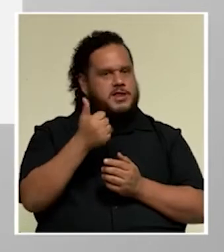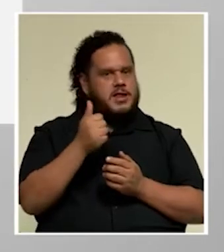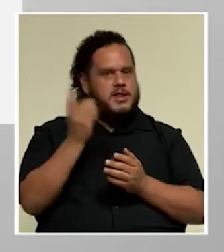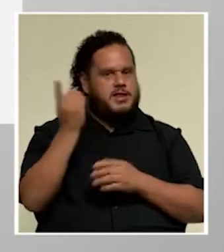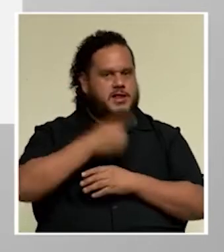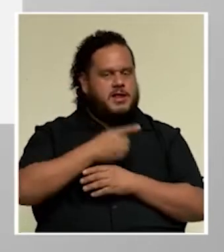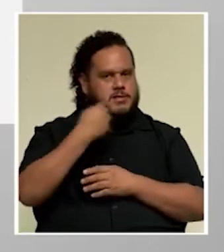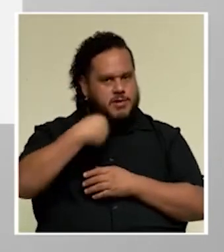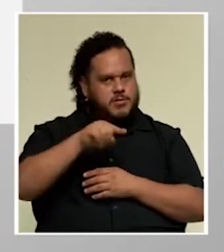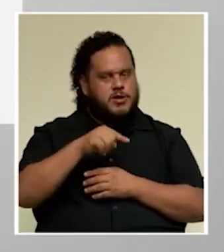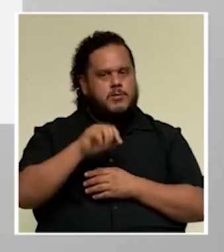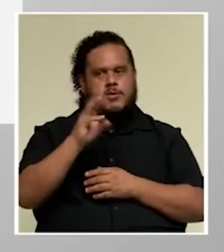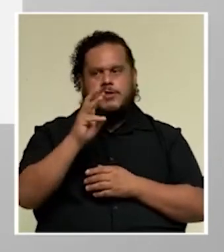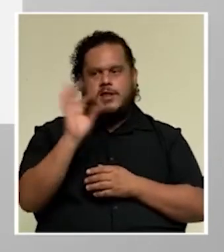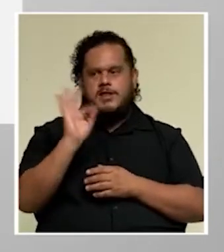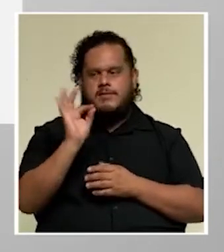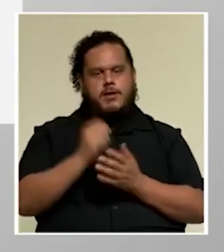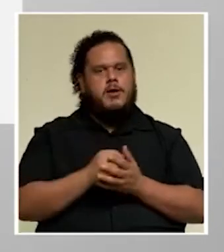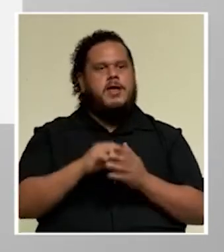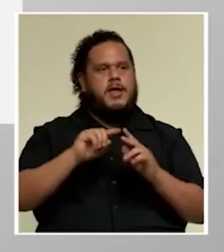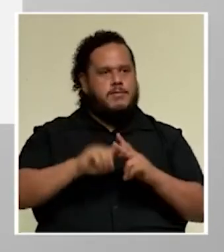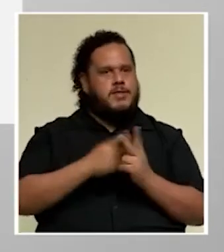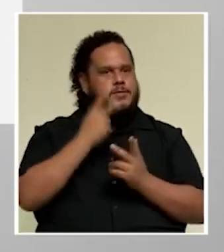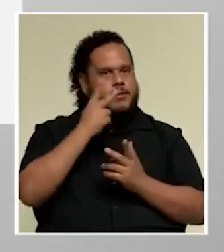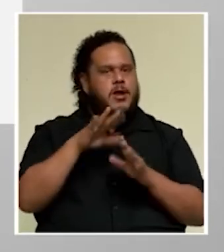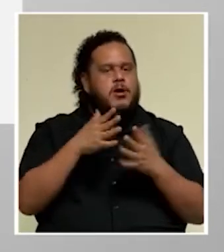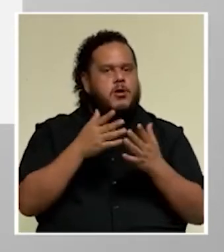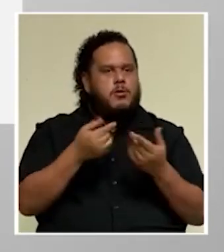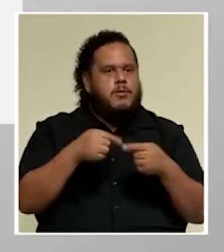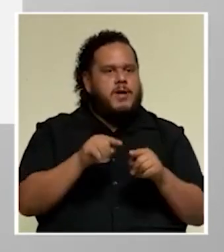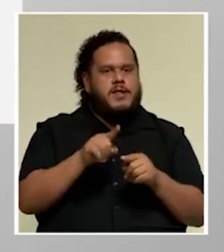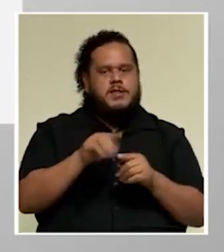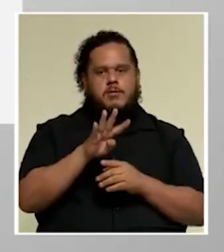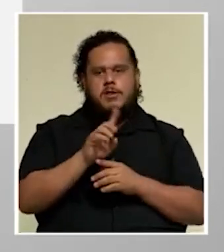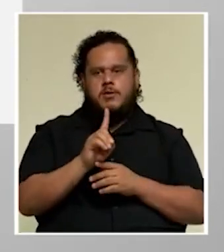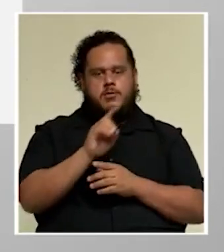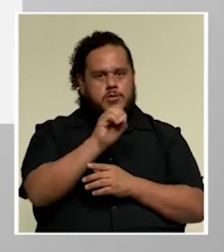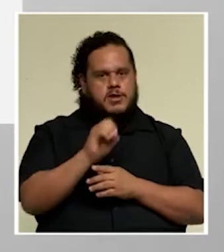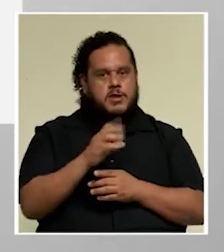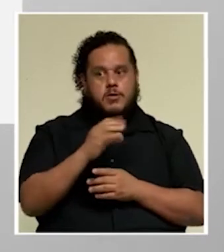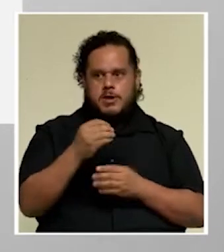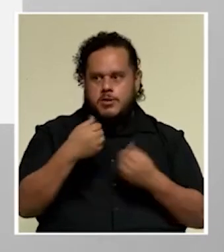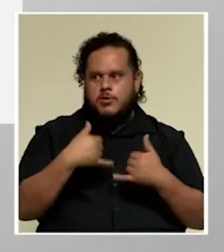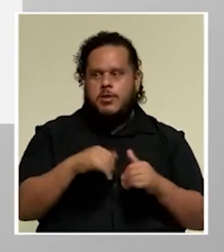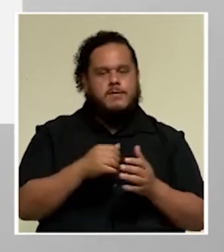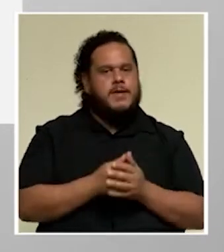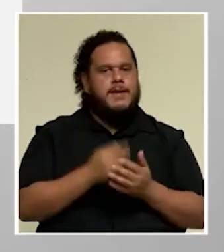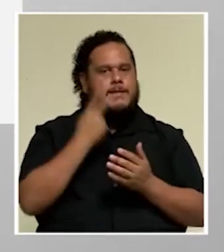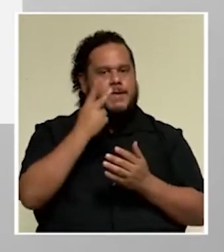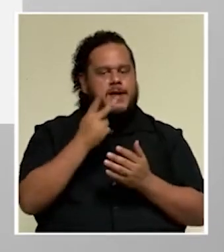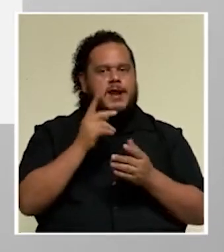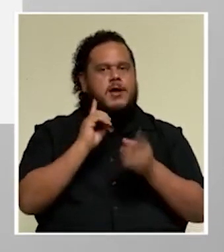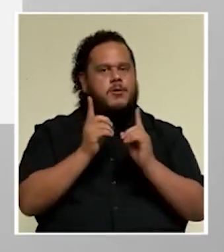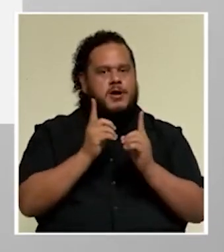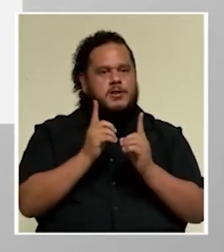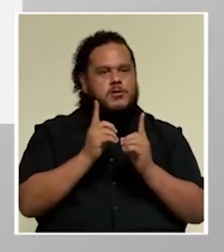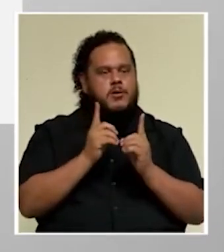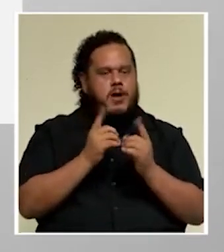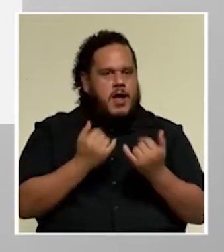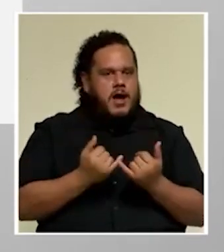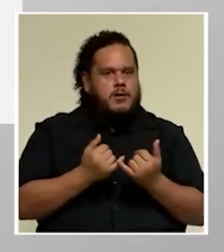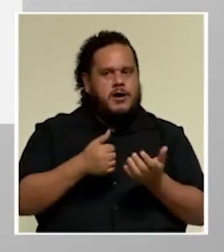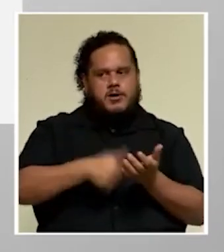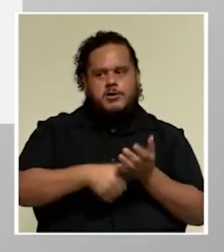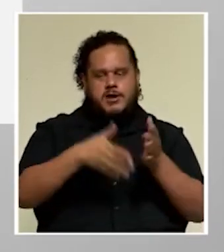6 de febrero, en donde empezaremos a ver cómo se desgrana ese 41% y todavía ver, digamos, cuáles podrían ser eventualmente